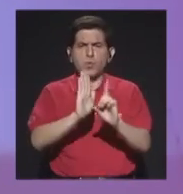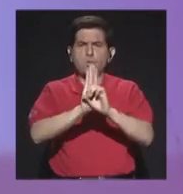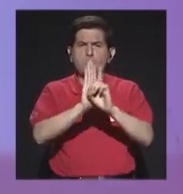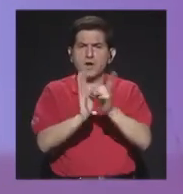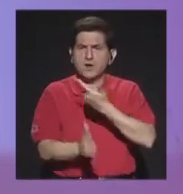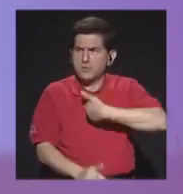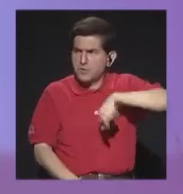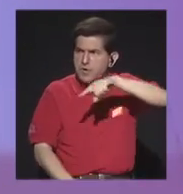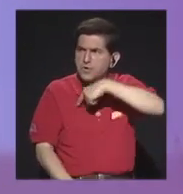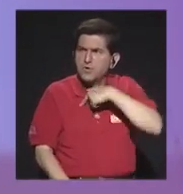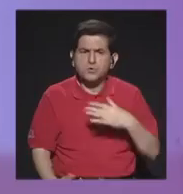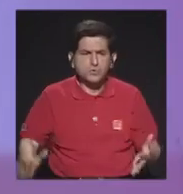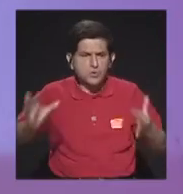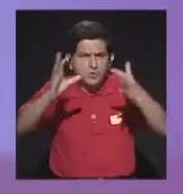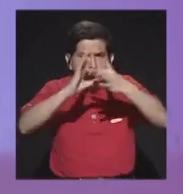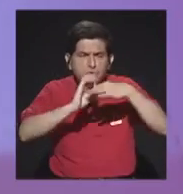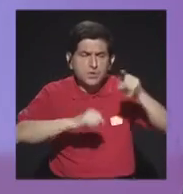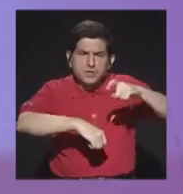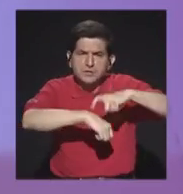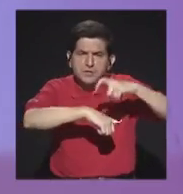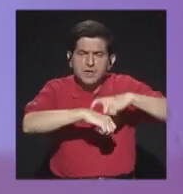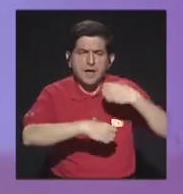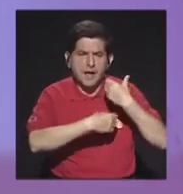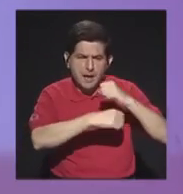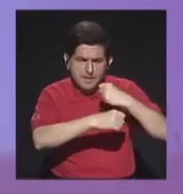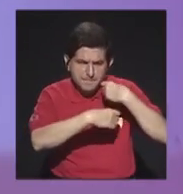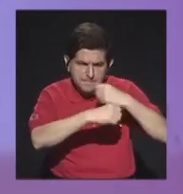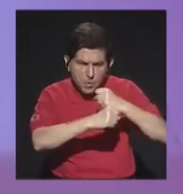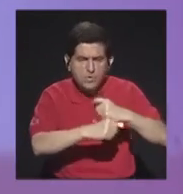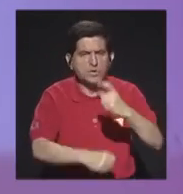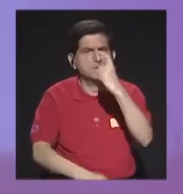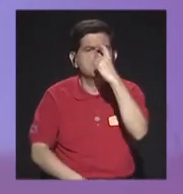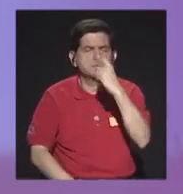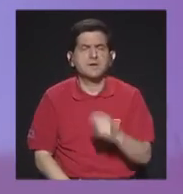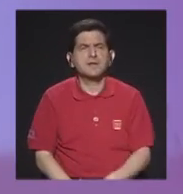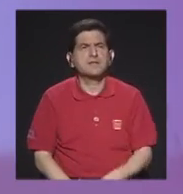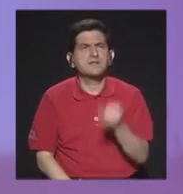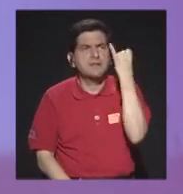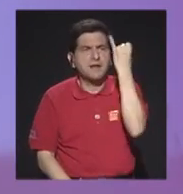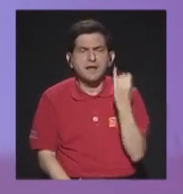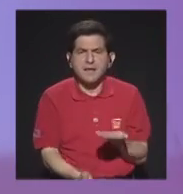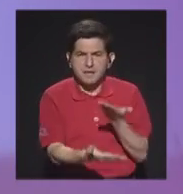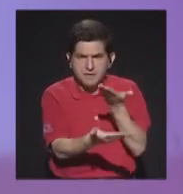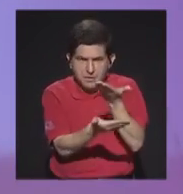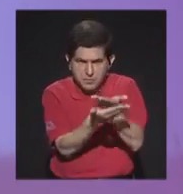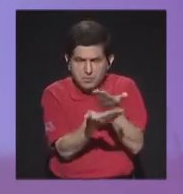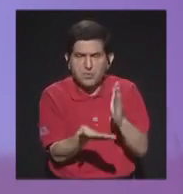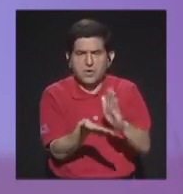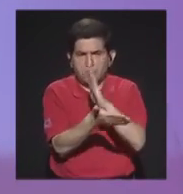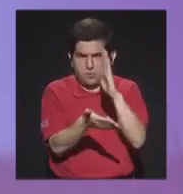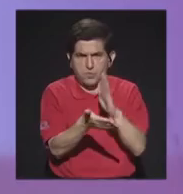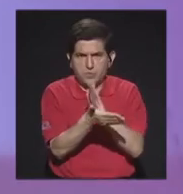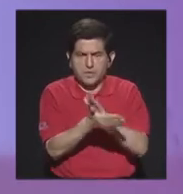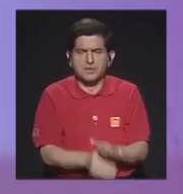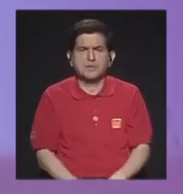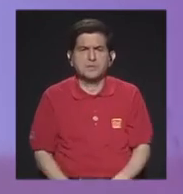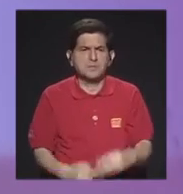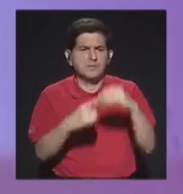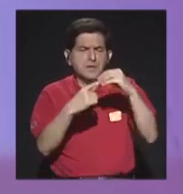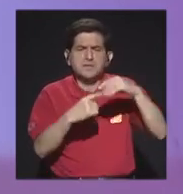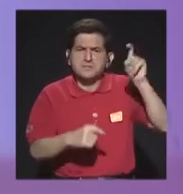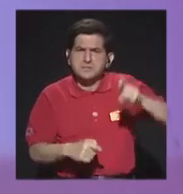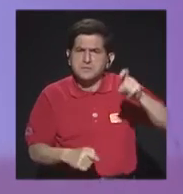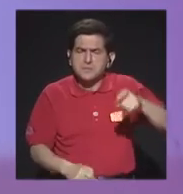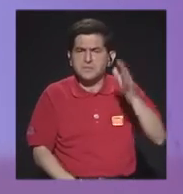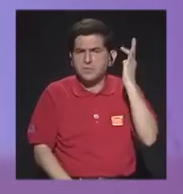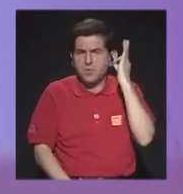nos surge junto en aquel momento con la Municipalidad de Escazú la necesidad de plasmar en un documento cuáles eran las mayores necesidades que